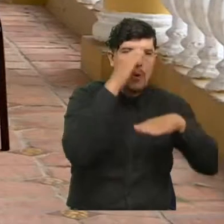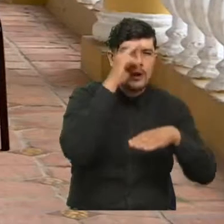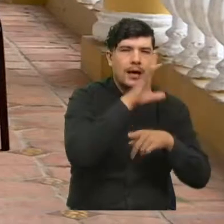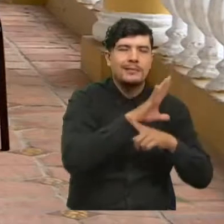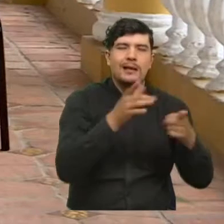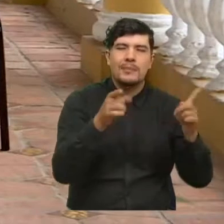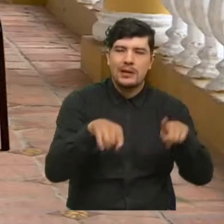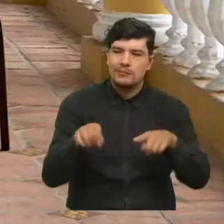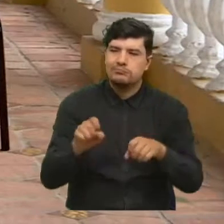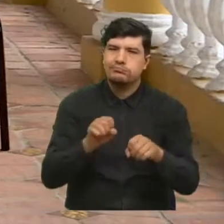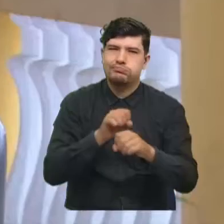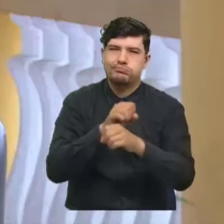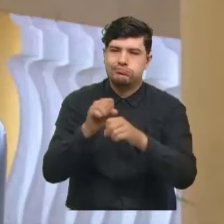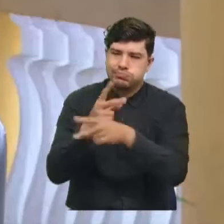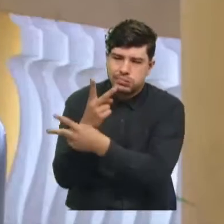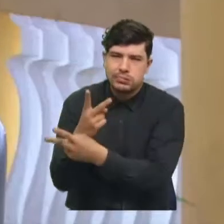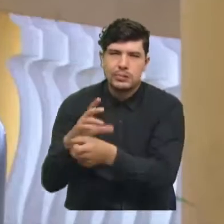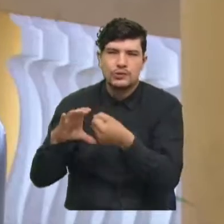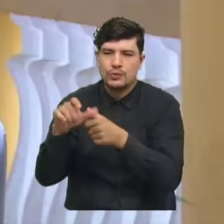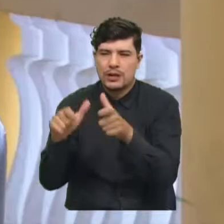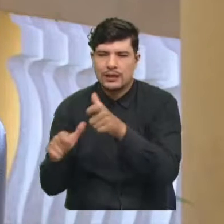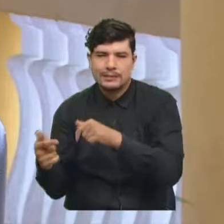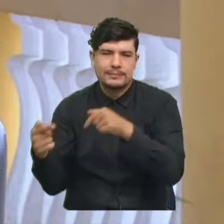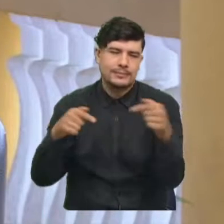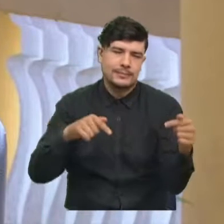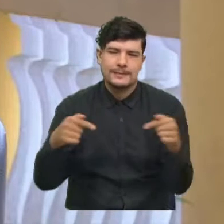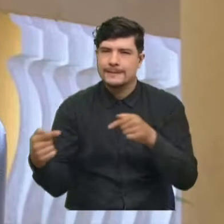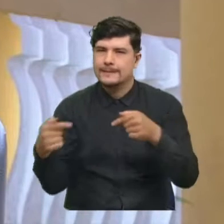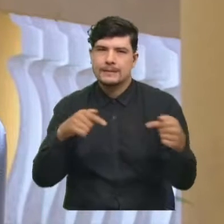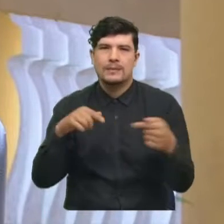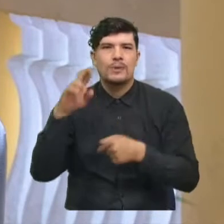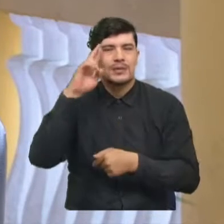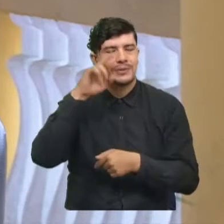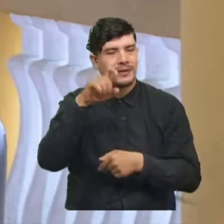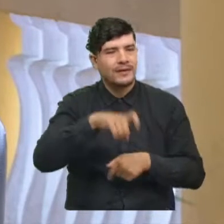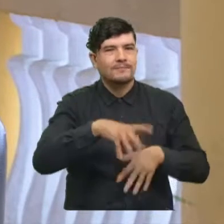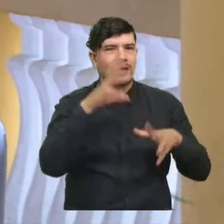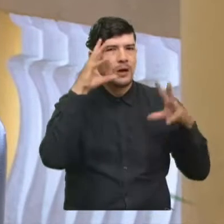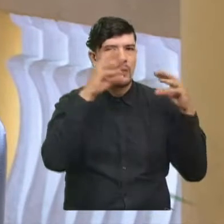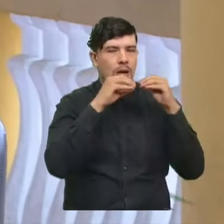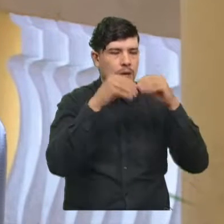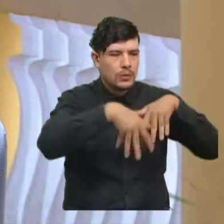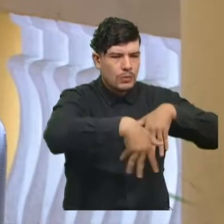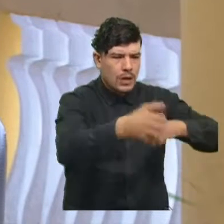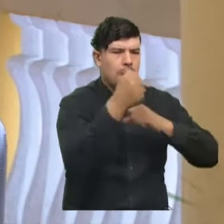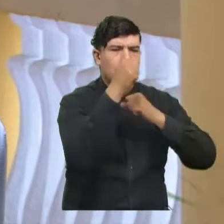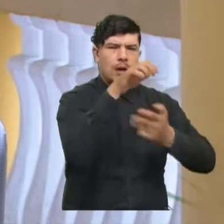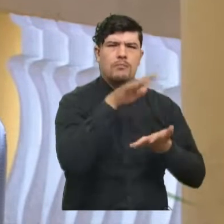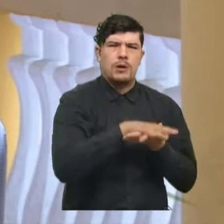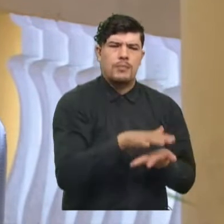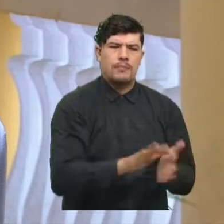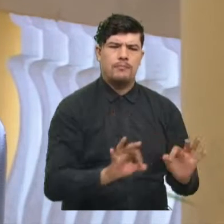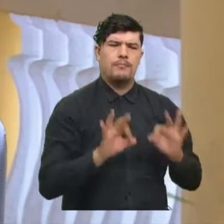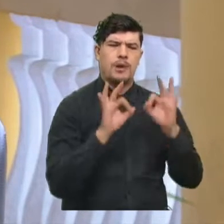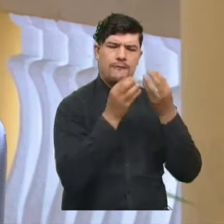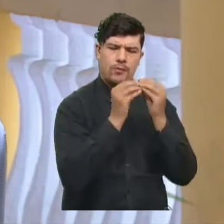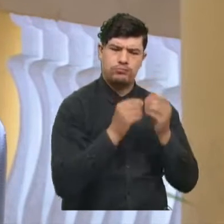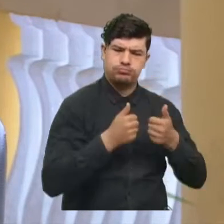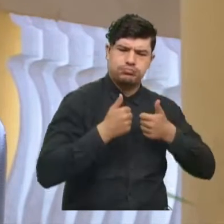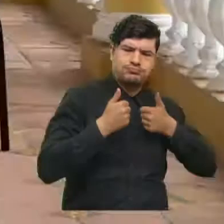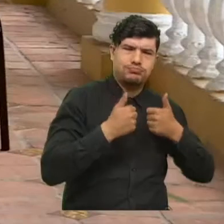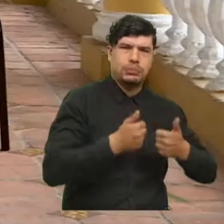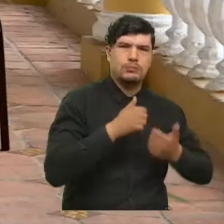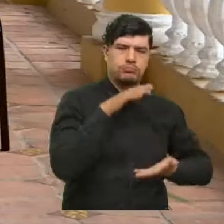bien la gente quiere salir a marchar debe hacerlo de la mejor manera contra envidia armonía y con iu que sean muy pacíficas para